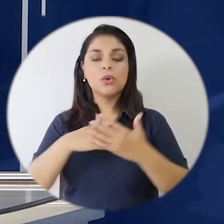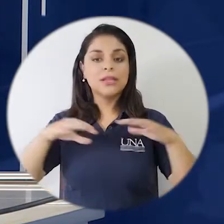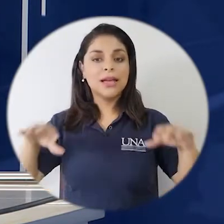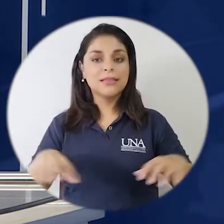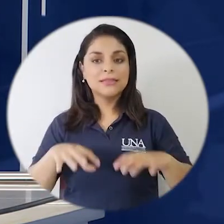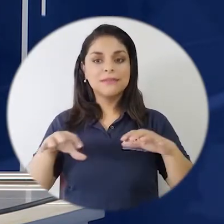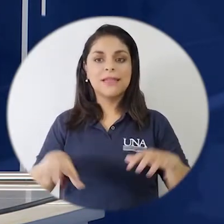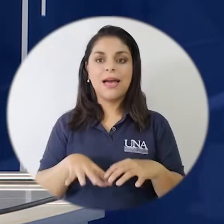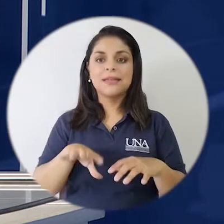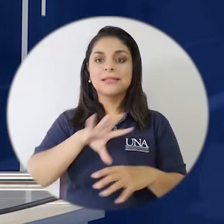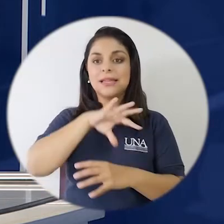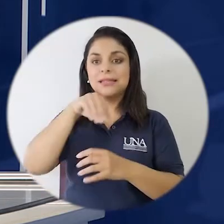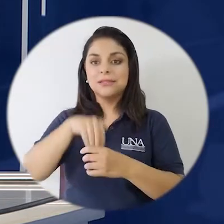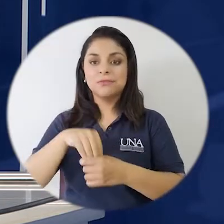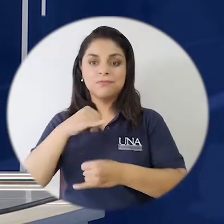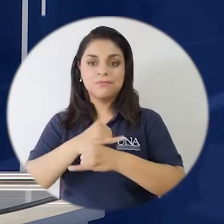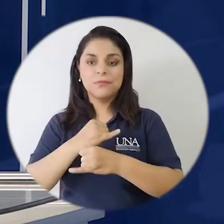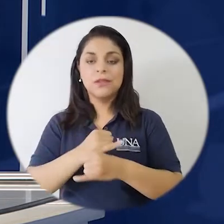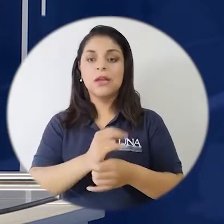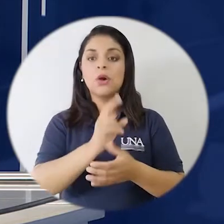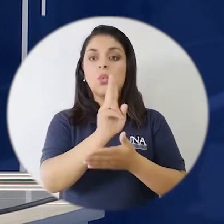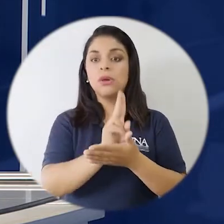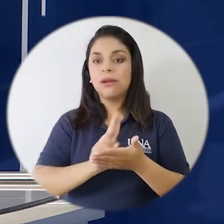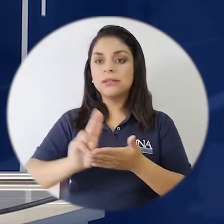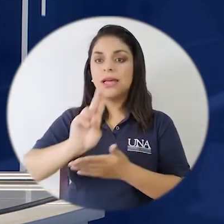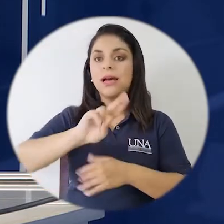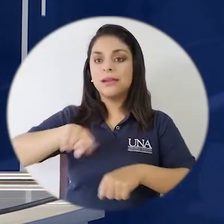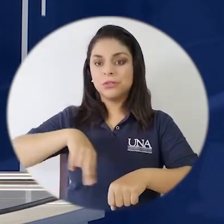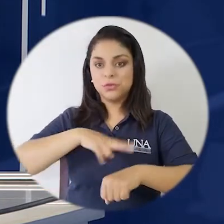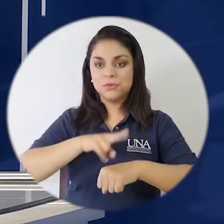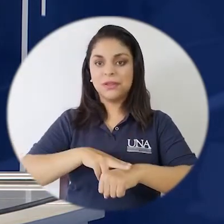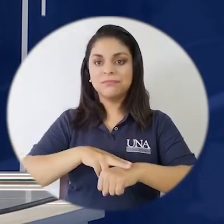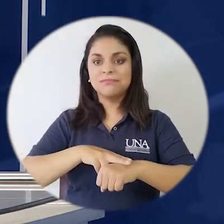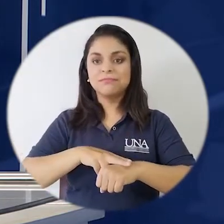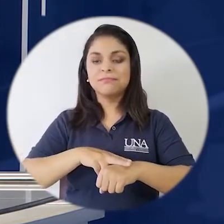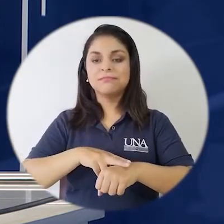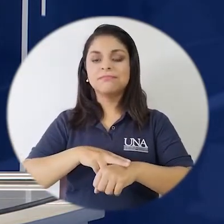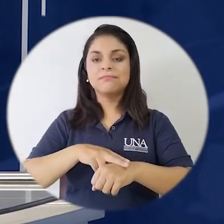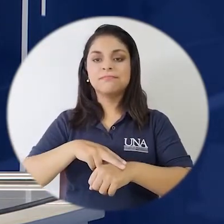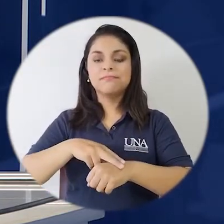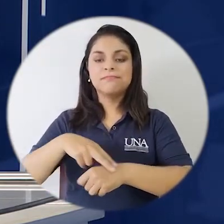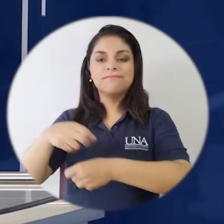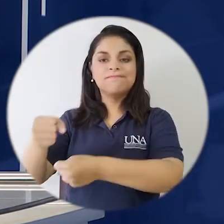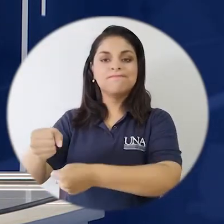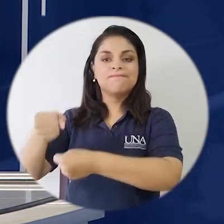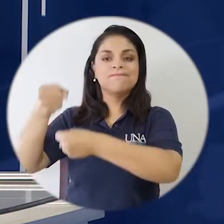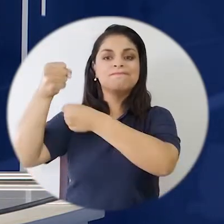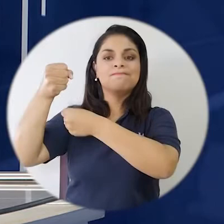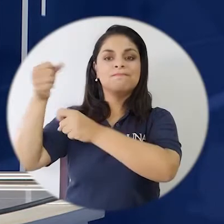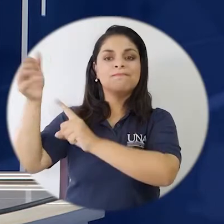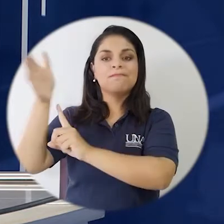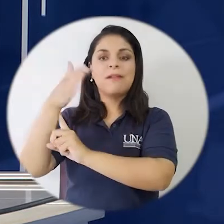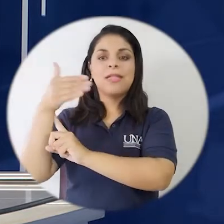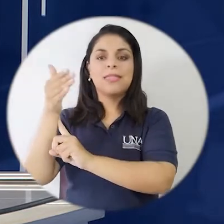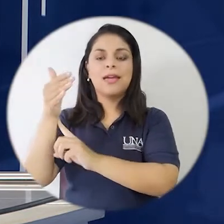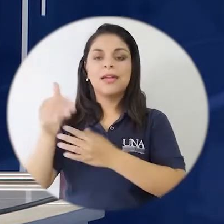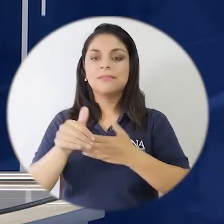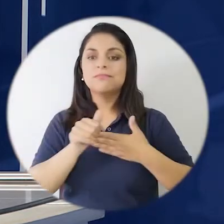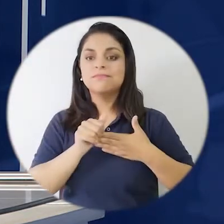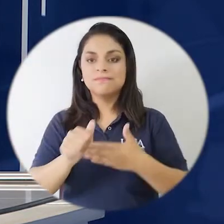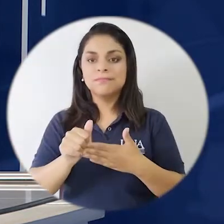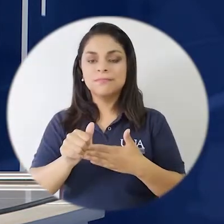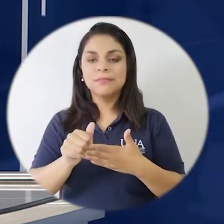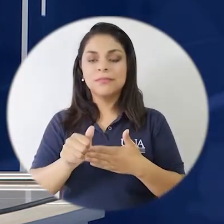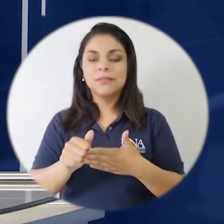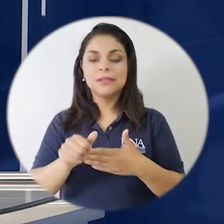varias actividades a lo interno de las instituciones y la Universidad Nacional pues ha levantado una bandera de liderazgo